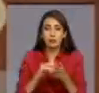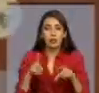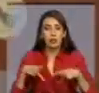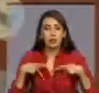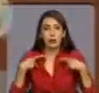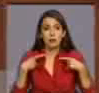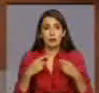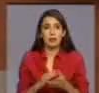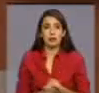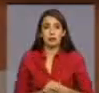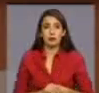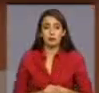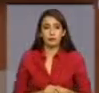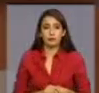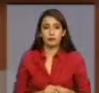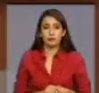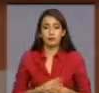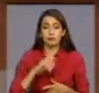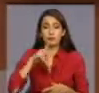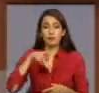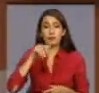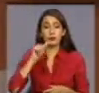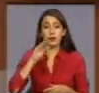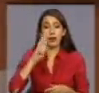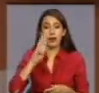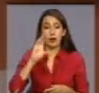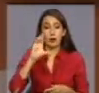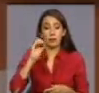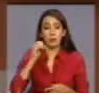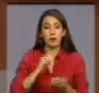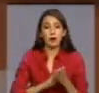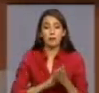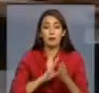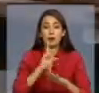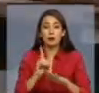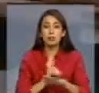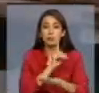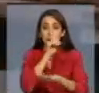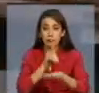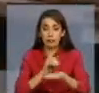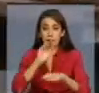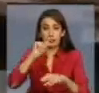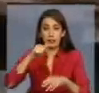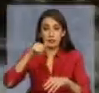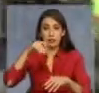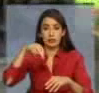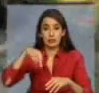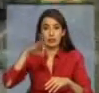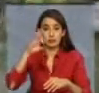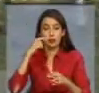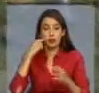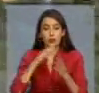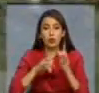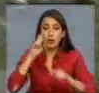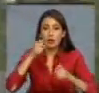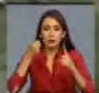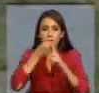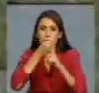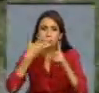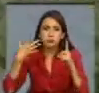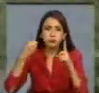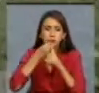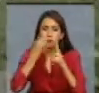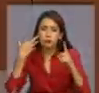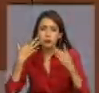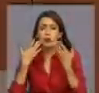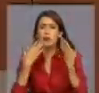la medida en la que no hayan... Pablo Calle, director ejecutivo de la Agencia Nacional de Tránsito, manifiesta que muchos de los accidentes de tránsito podrían ser